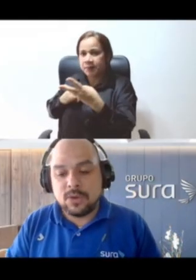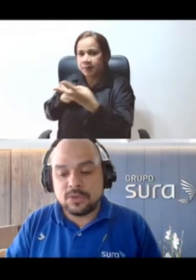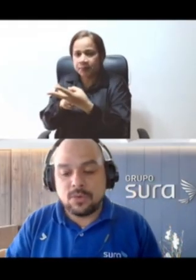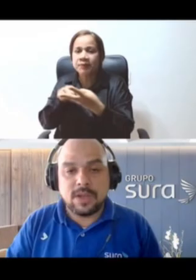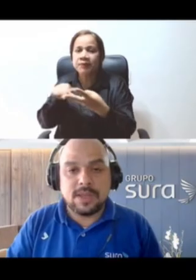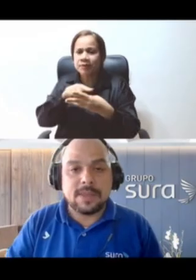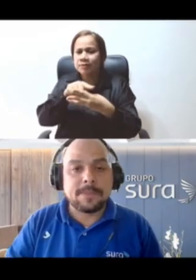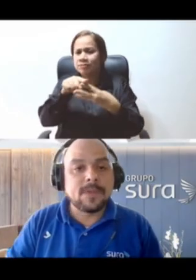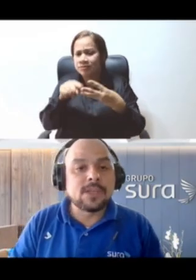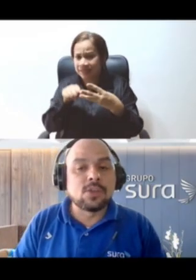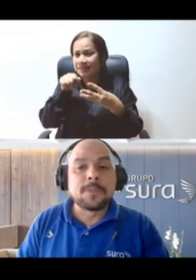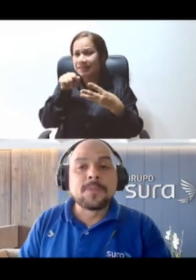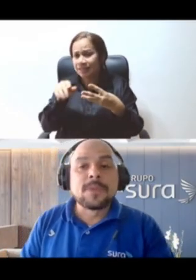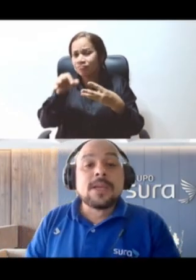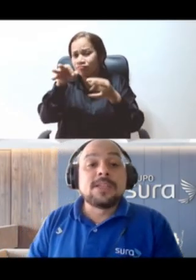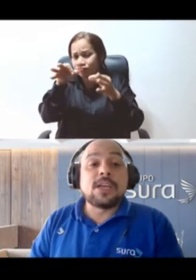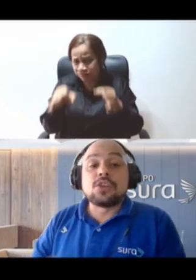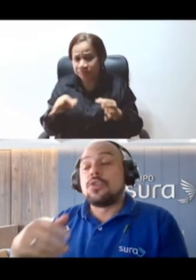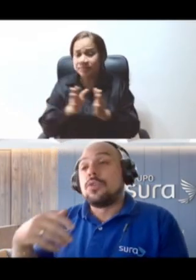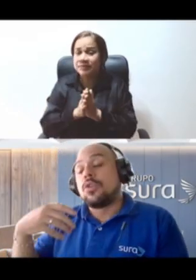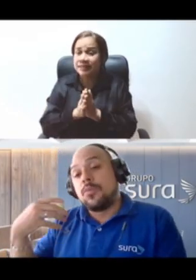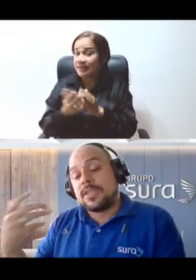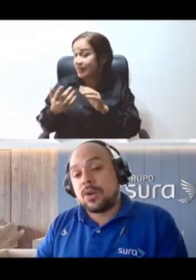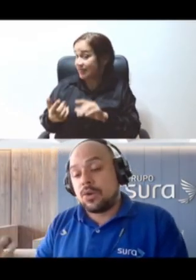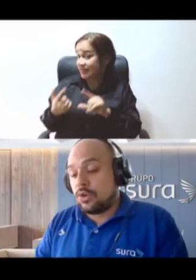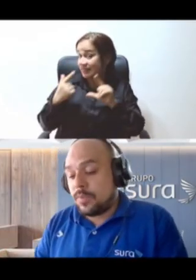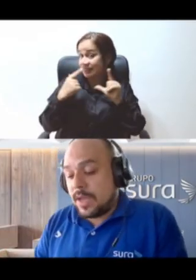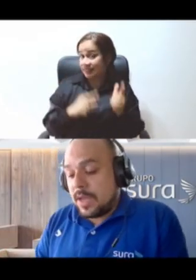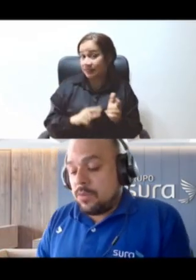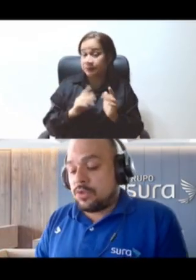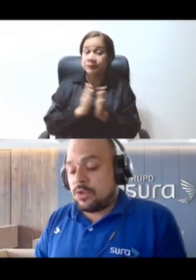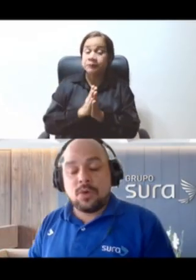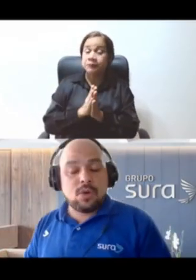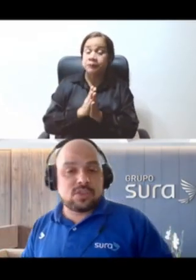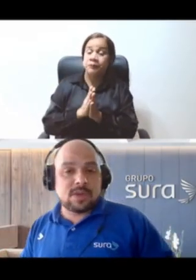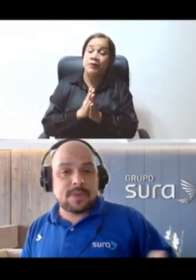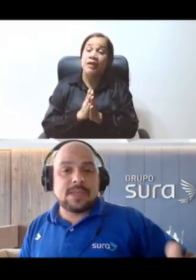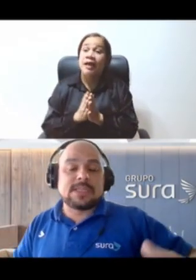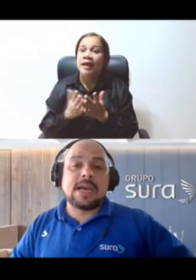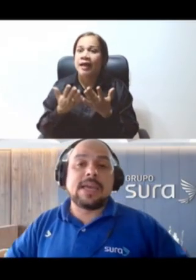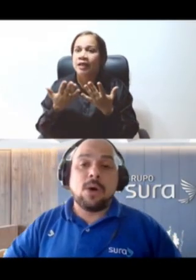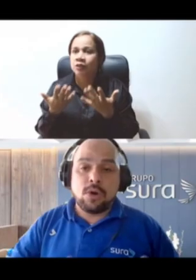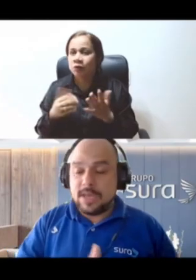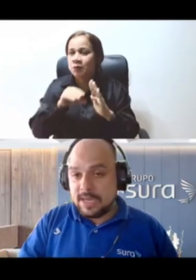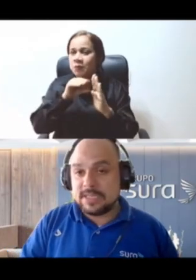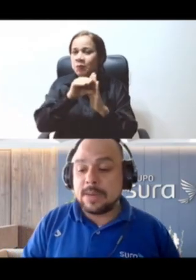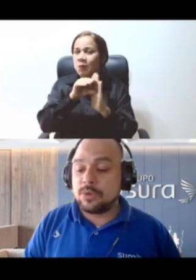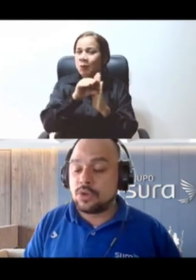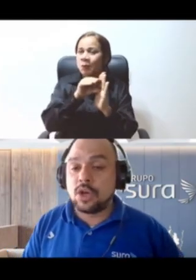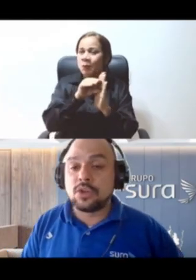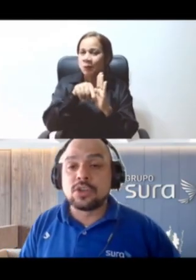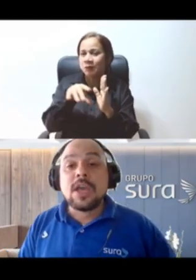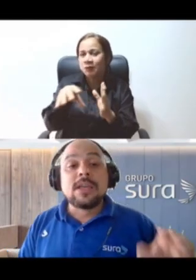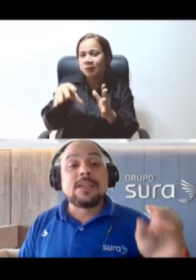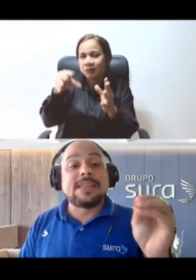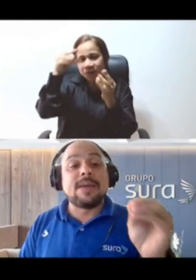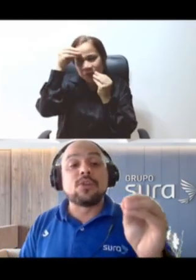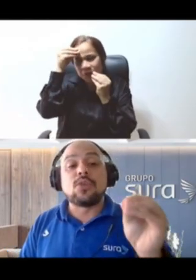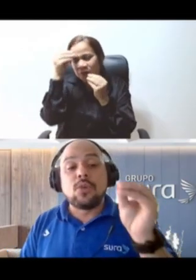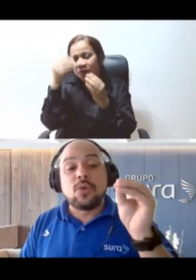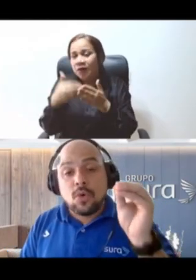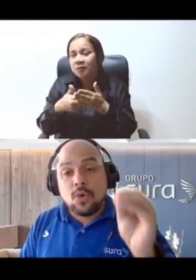la normativa de bioseguridad. ¿Listo? Chicos, como es de costumbre en nuestros módulos de aprendizaje, hoy iniciamos